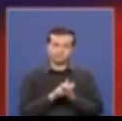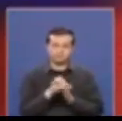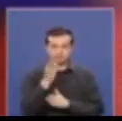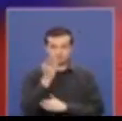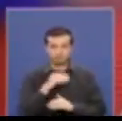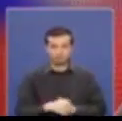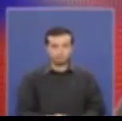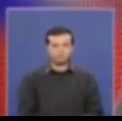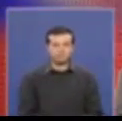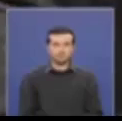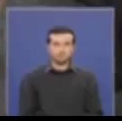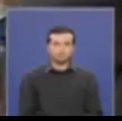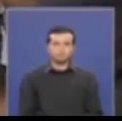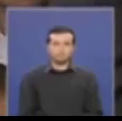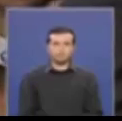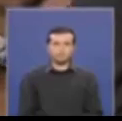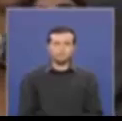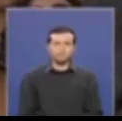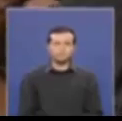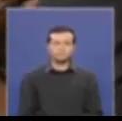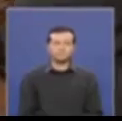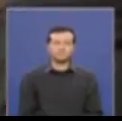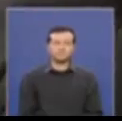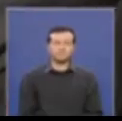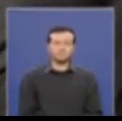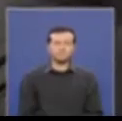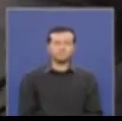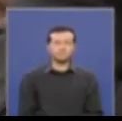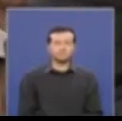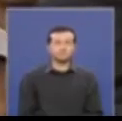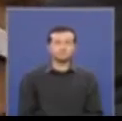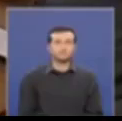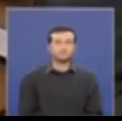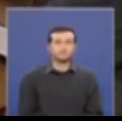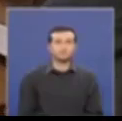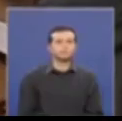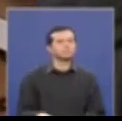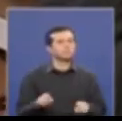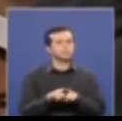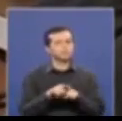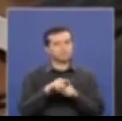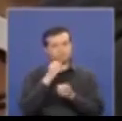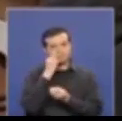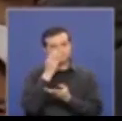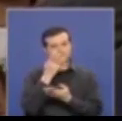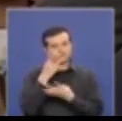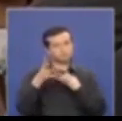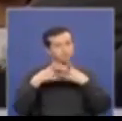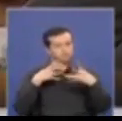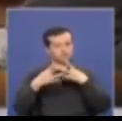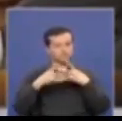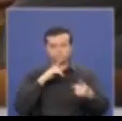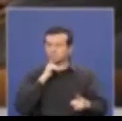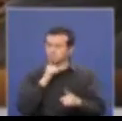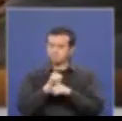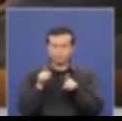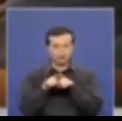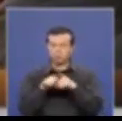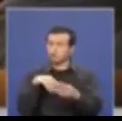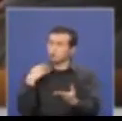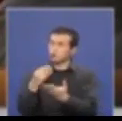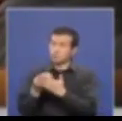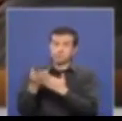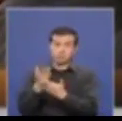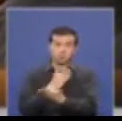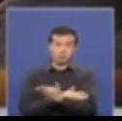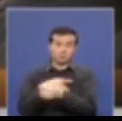Corcho. Hay un video. Presidente, pueblo ecuatoriano, con la misma transparencia, presidente, que se compraron en su